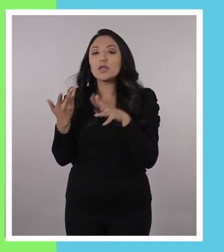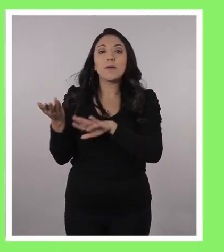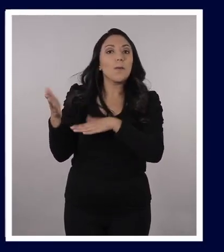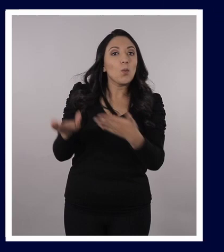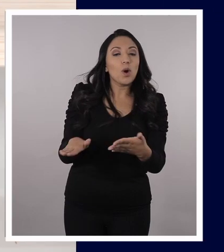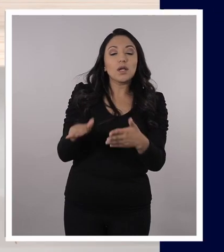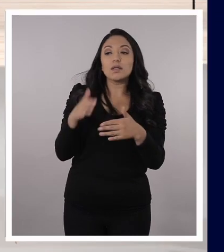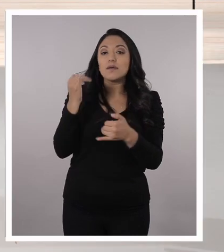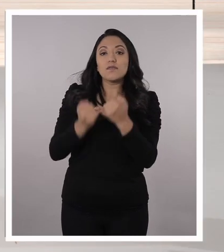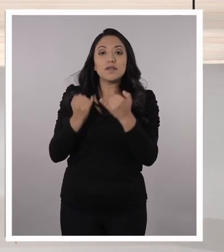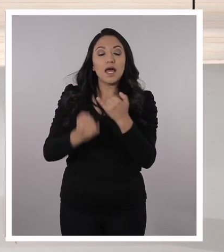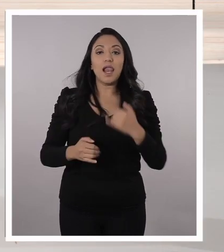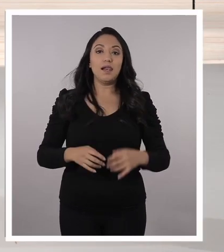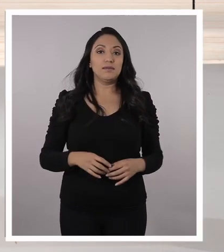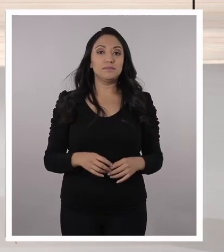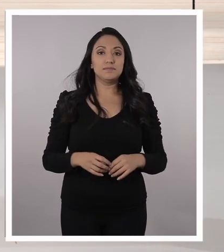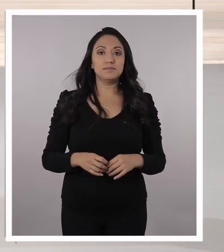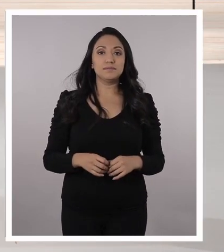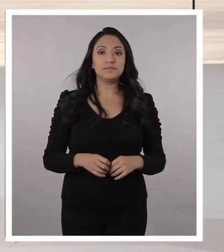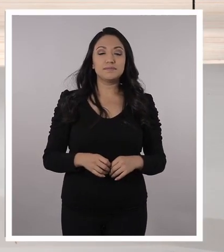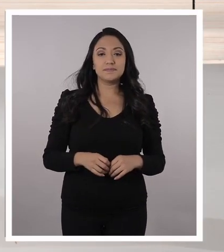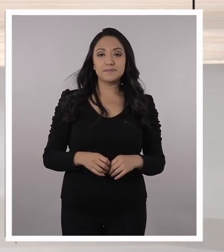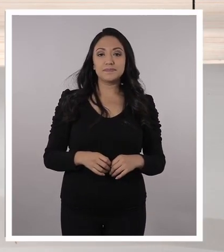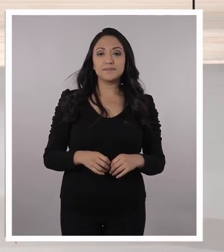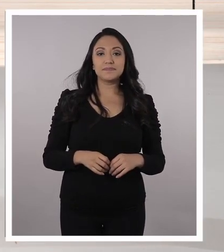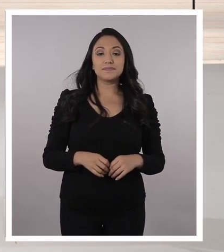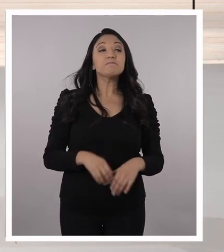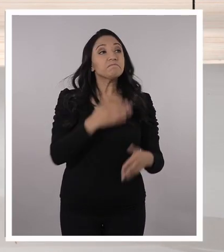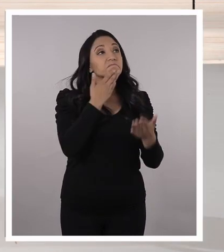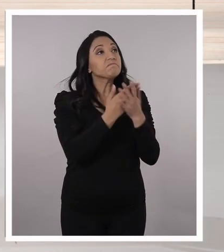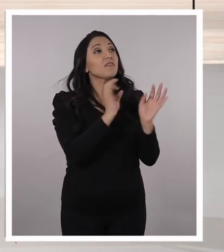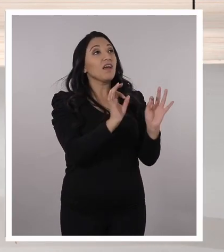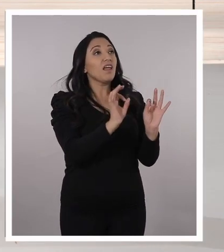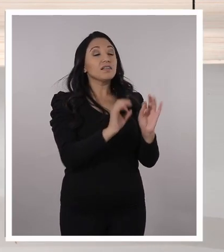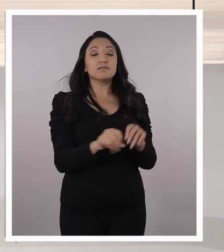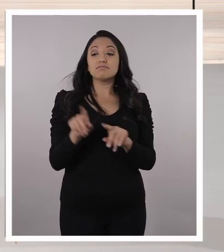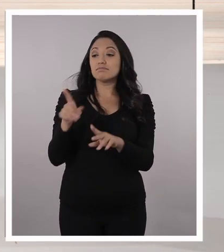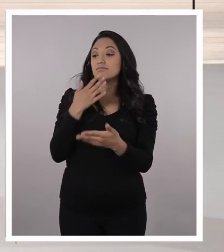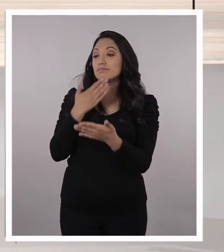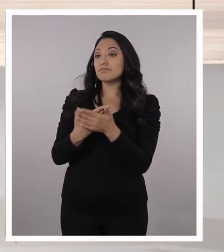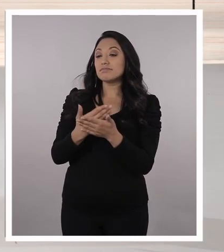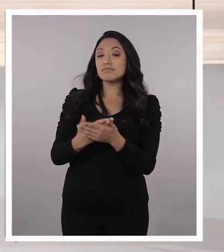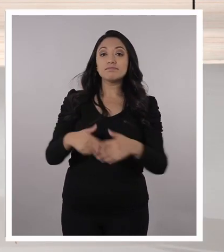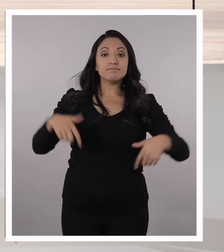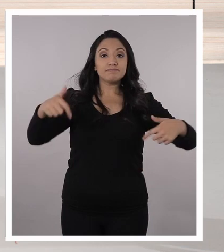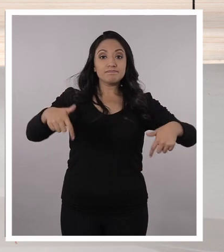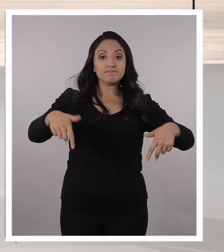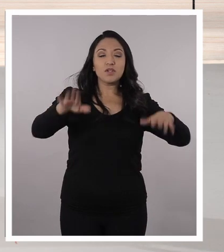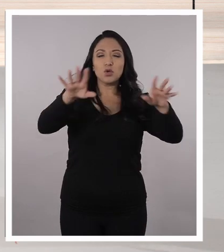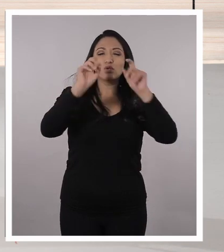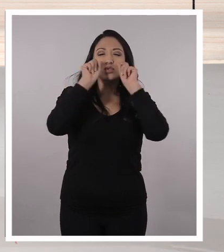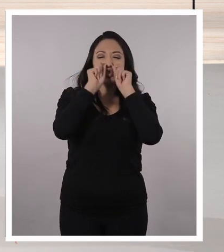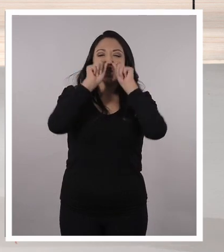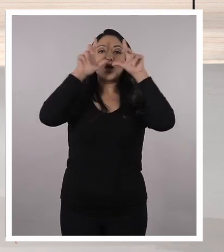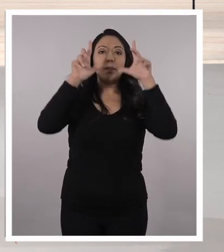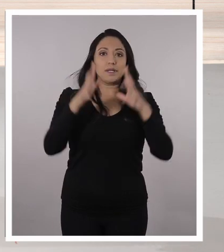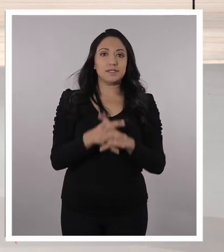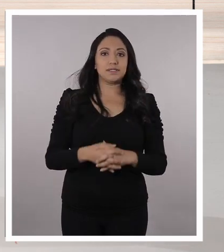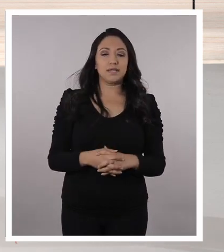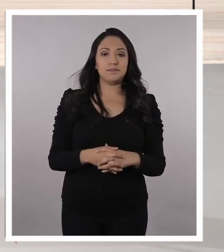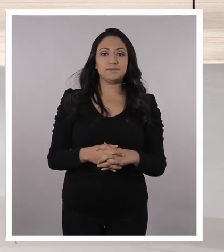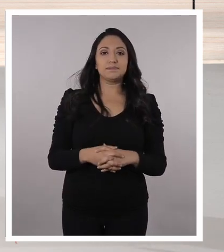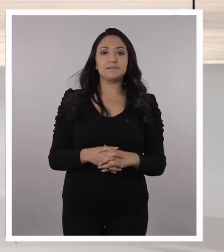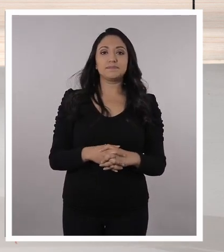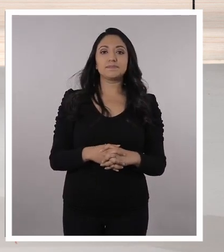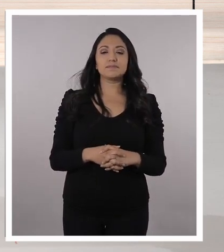vivos. Wow, gracias, Webster. Gracias, Webster. Chicos y chicas, Nelly, les tengo preparado una sorpresa. Una sorpresa,